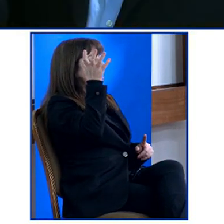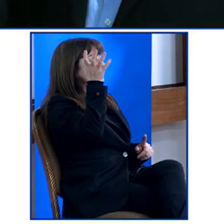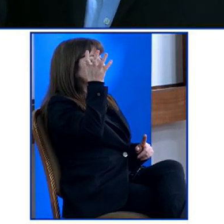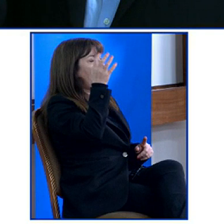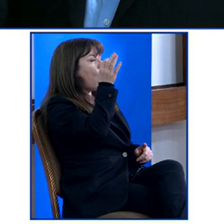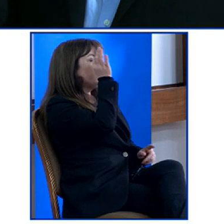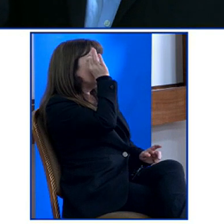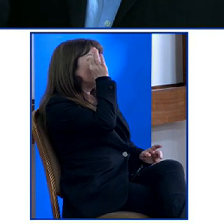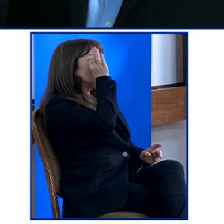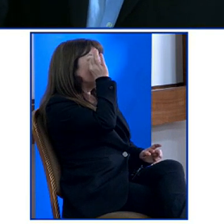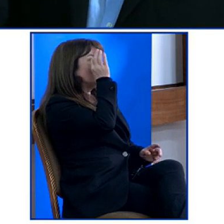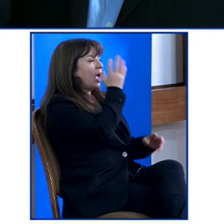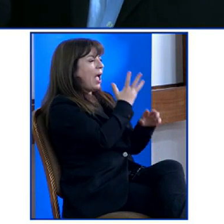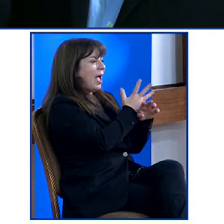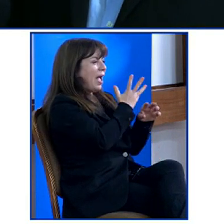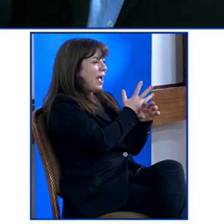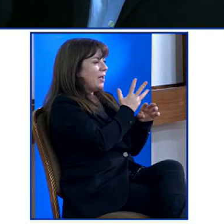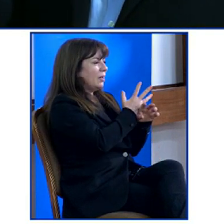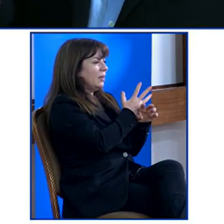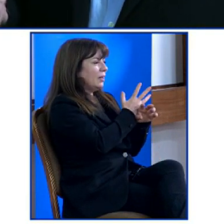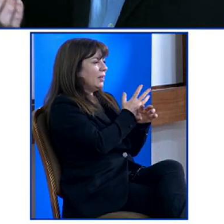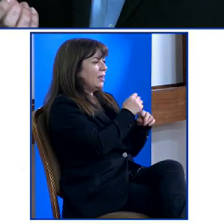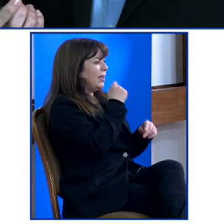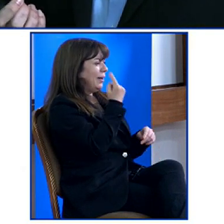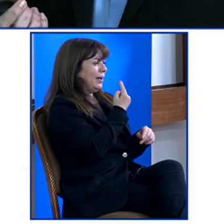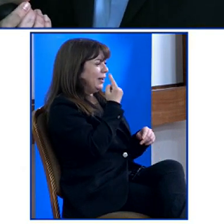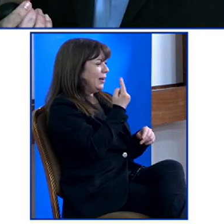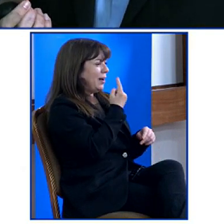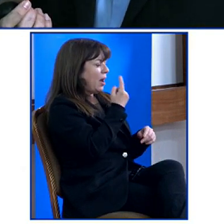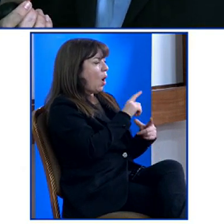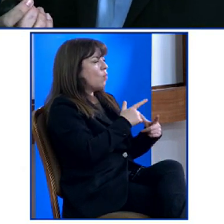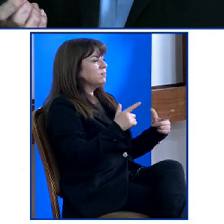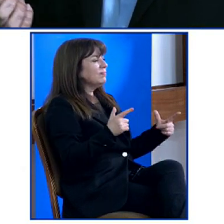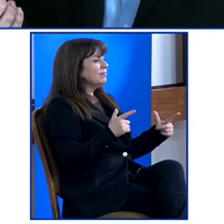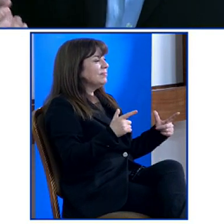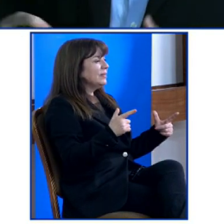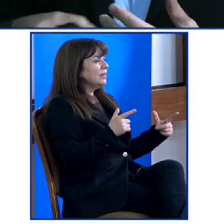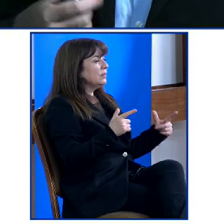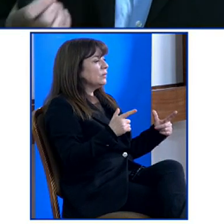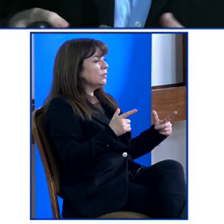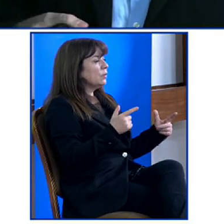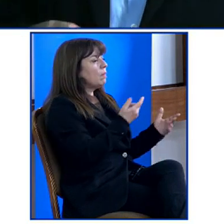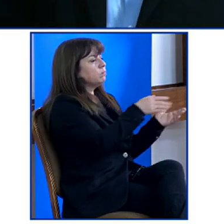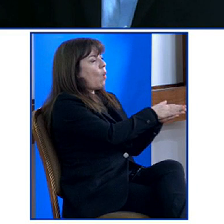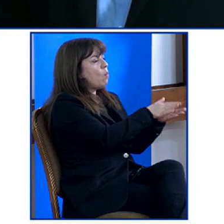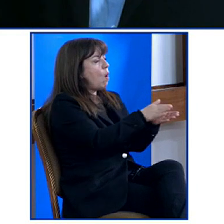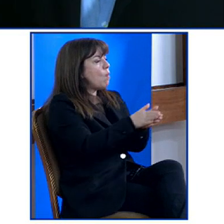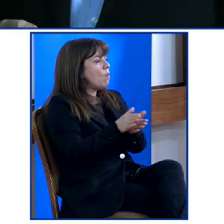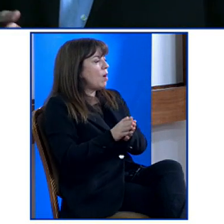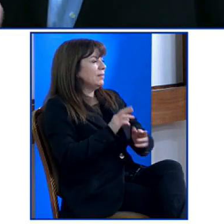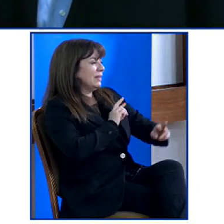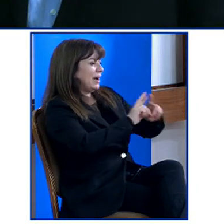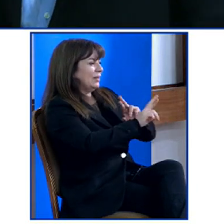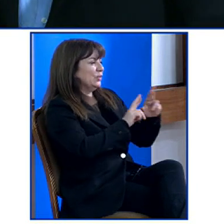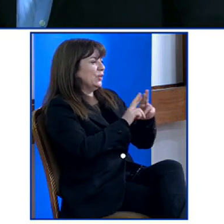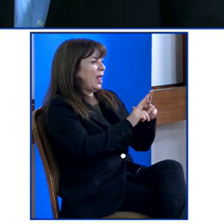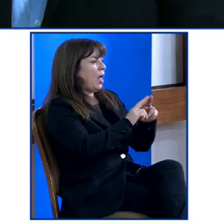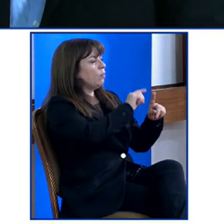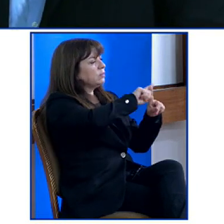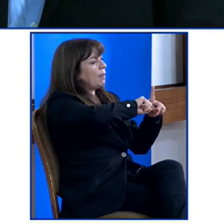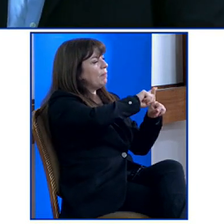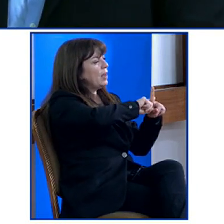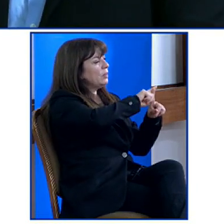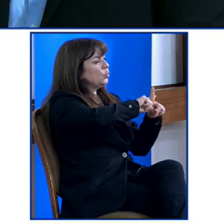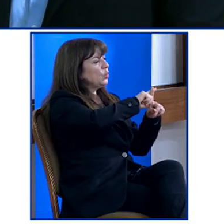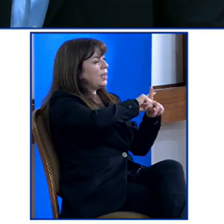observado que hay un patrón general del aumento en el exceso de mortalidad que está relacionado con las temperaturas extremas, especialmente